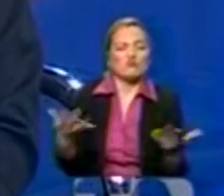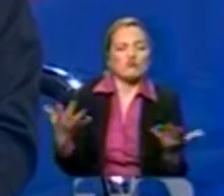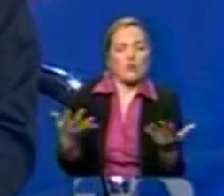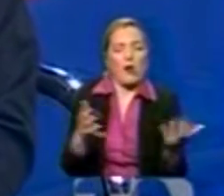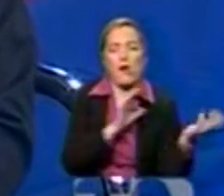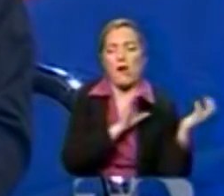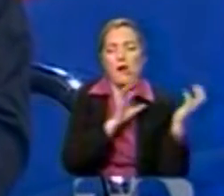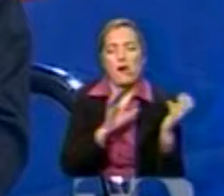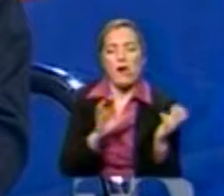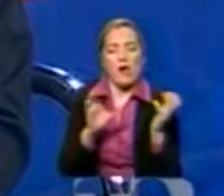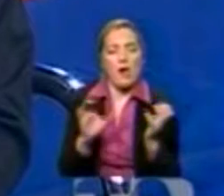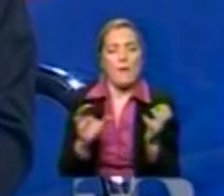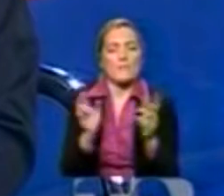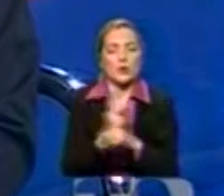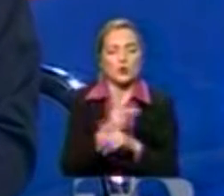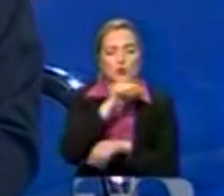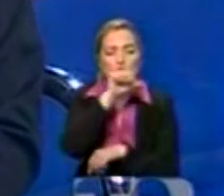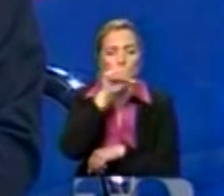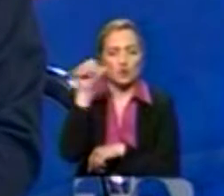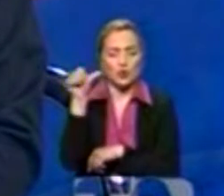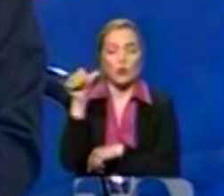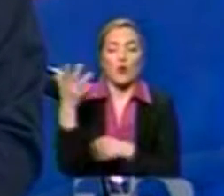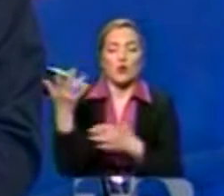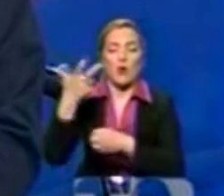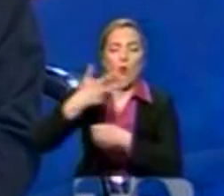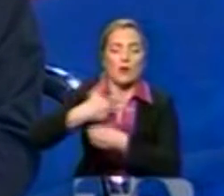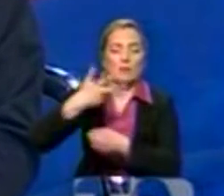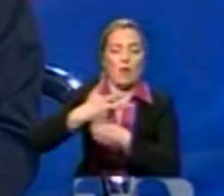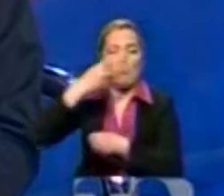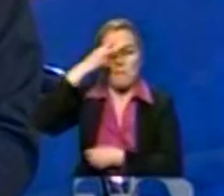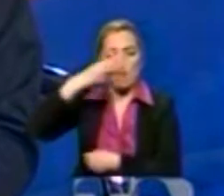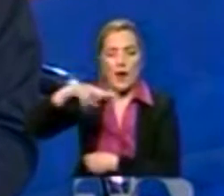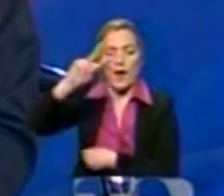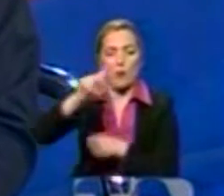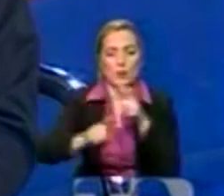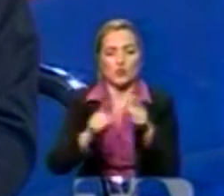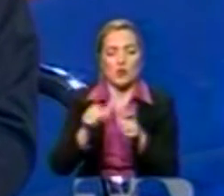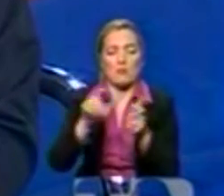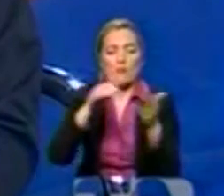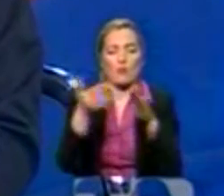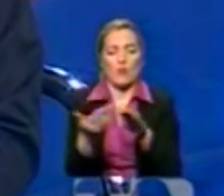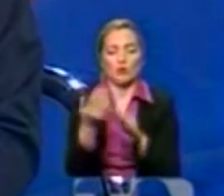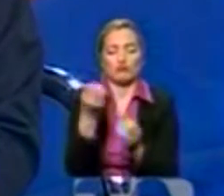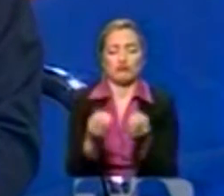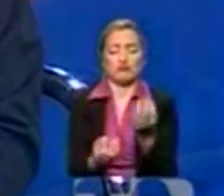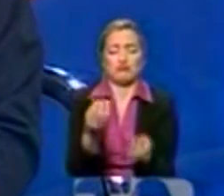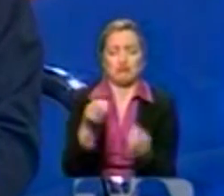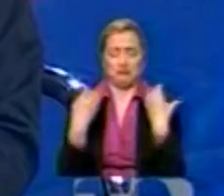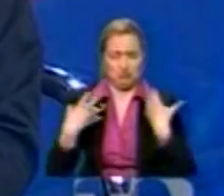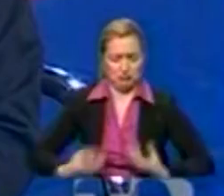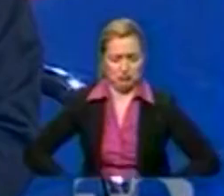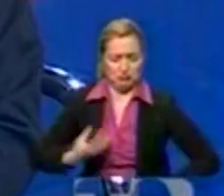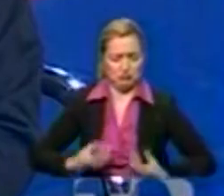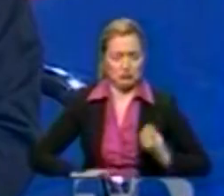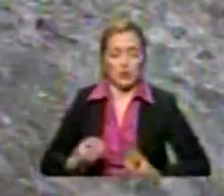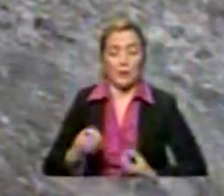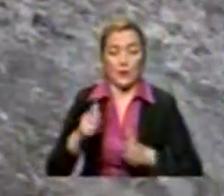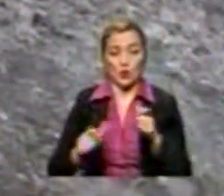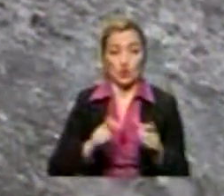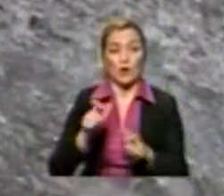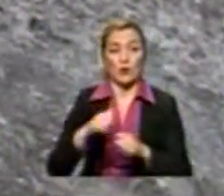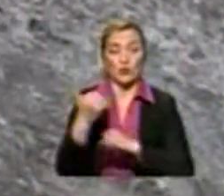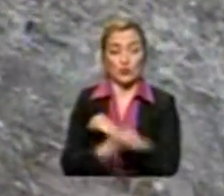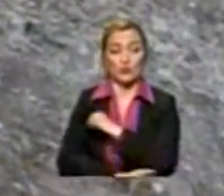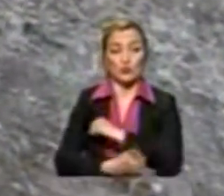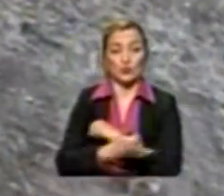México. Además, se presume que las dos personas encontradas incineradas en el sitio serían ciudadanos extranjeros. De